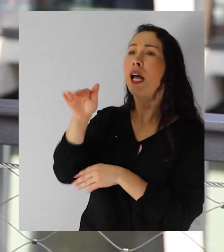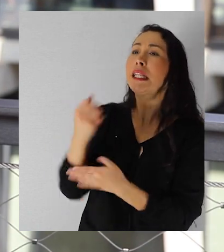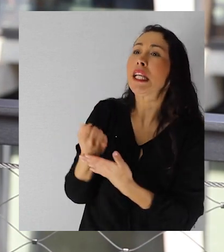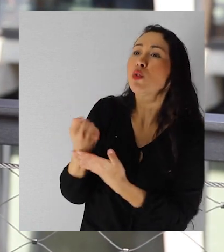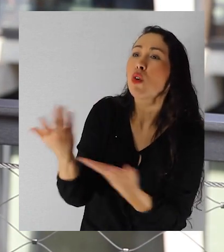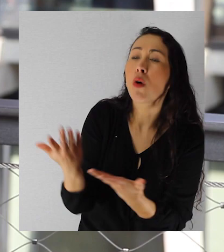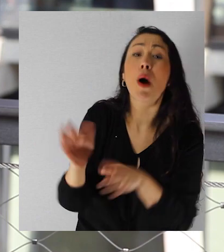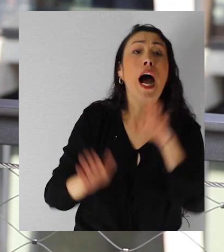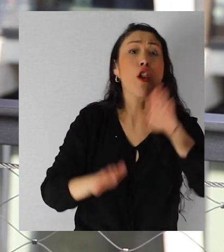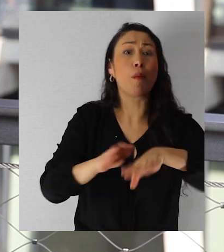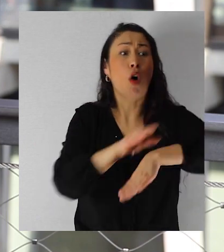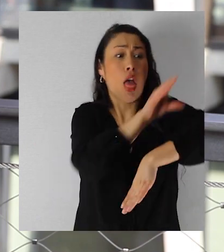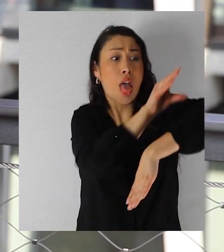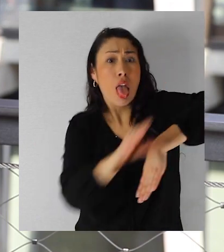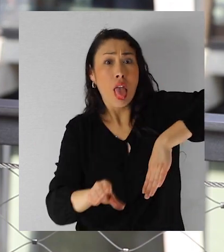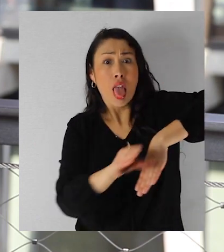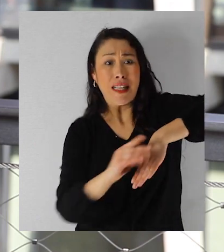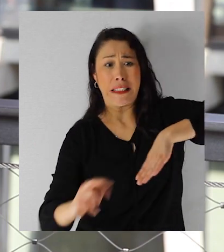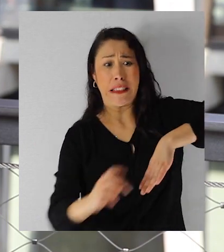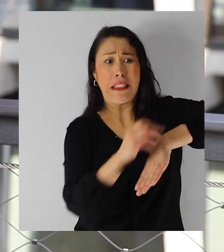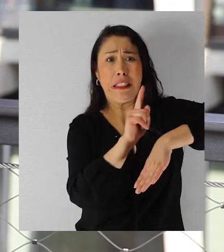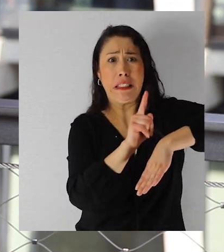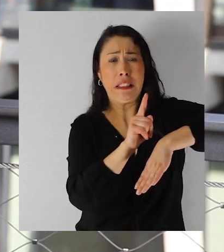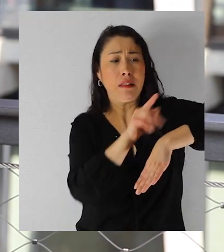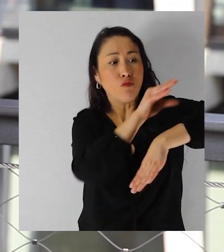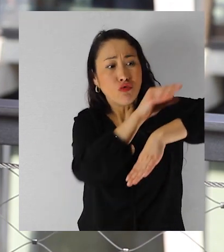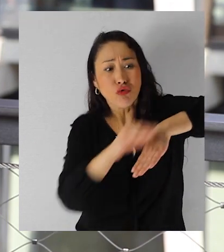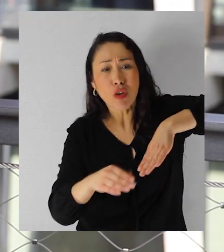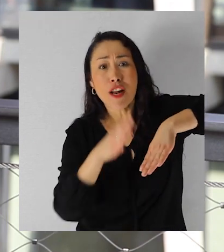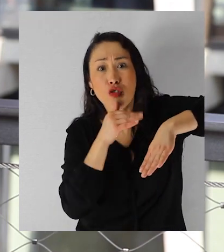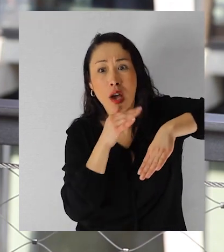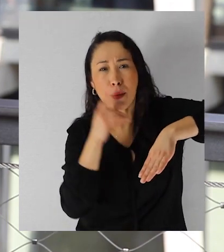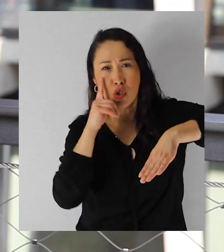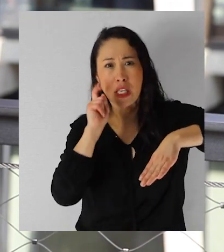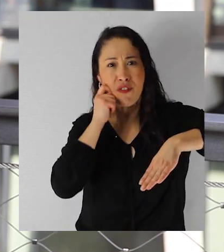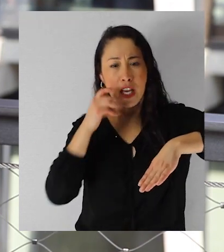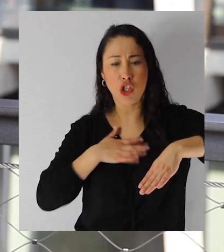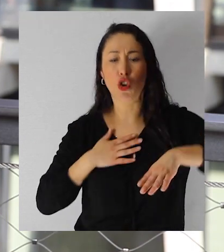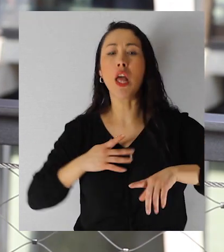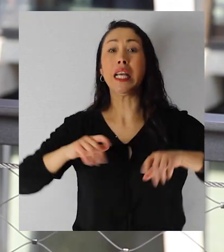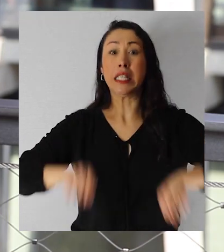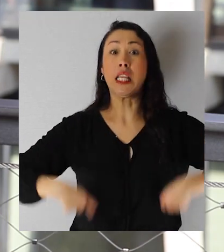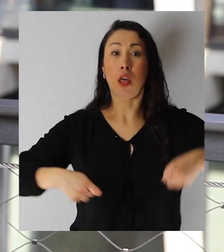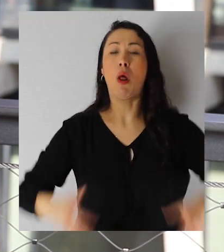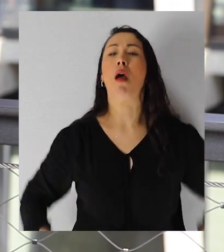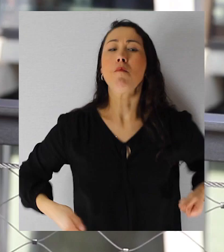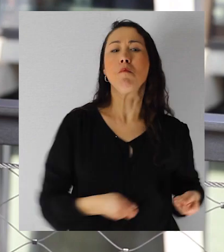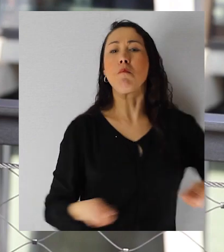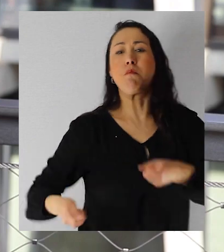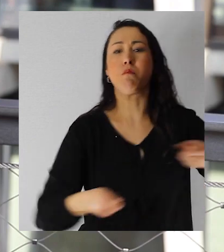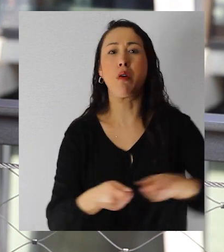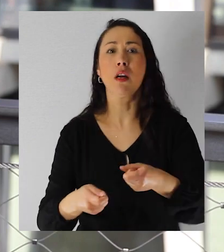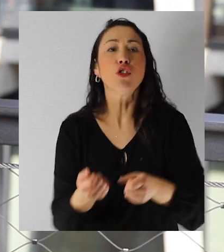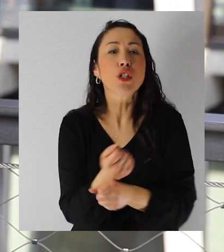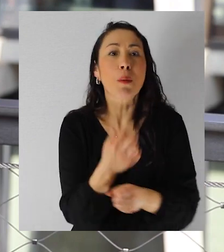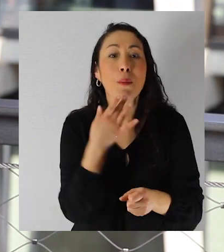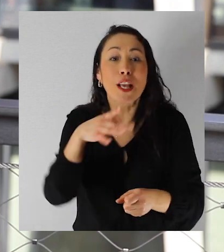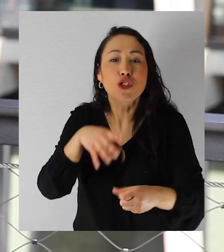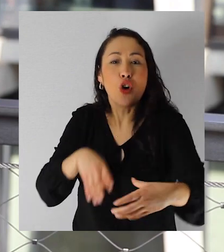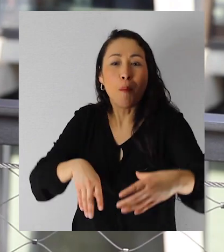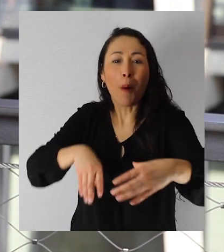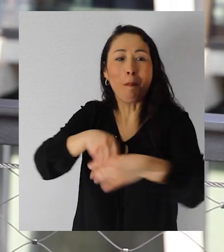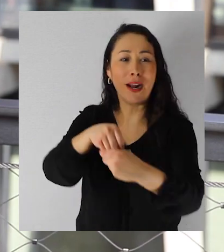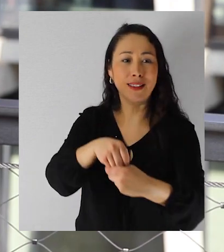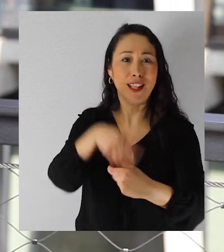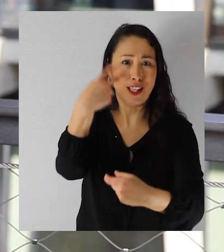mejor no tenemos rampa, pero eso no significa que nosotros vayamos a agarrar la silla de ruedas, porque la silla de ruedas es parte del espacio personal de una